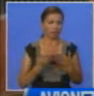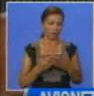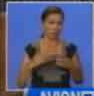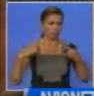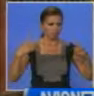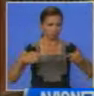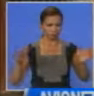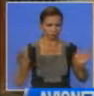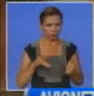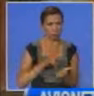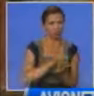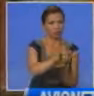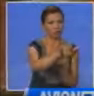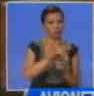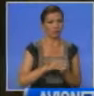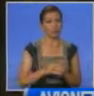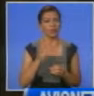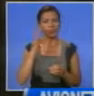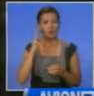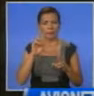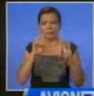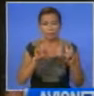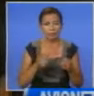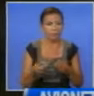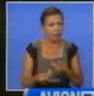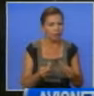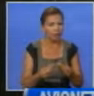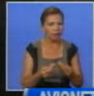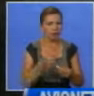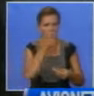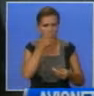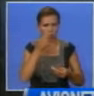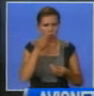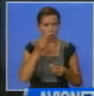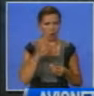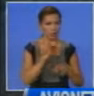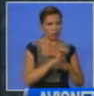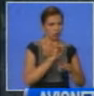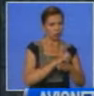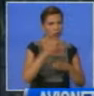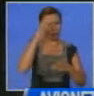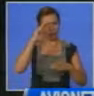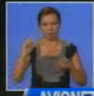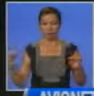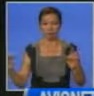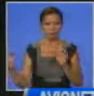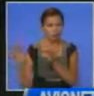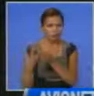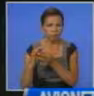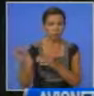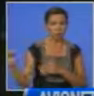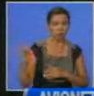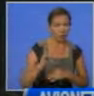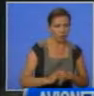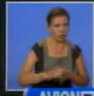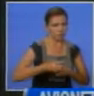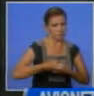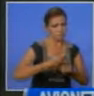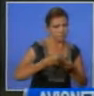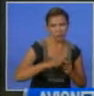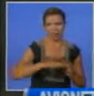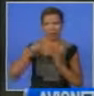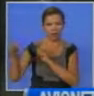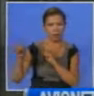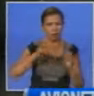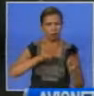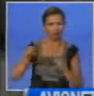serían parte de una red de narcotráfico que cumplía sus operaciones entre Ecuador y México. 7 de los detenidos eran investigados